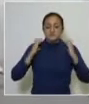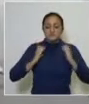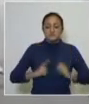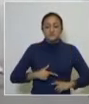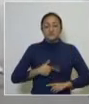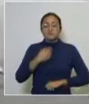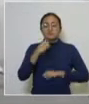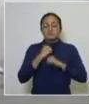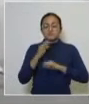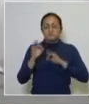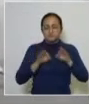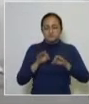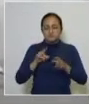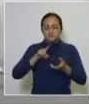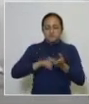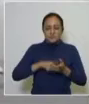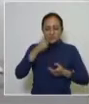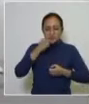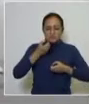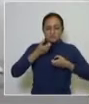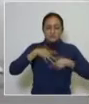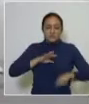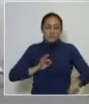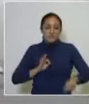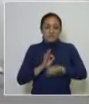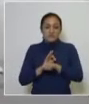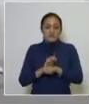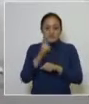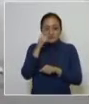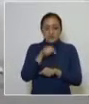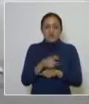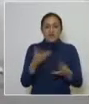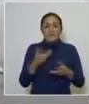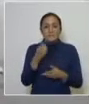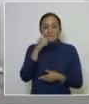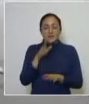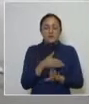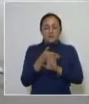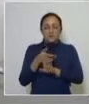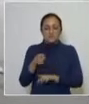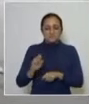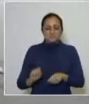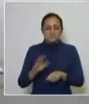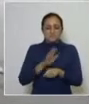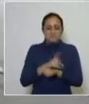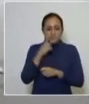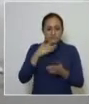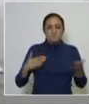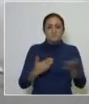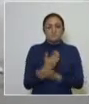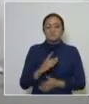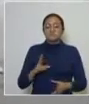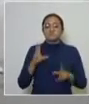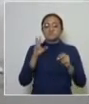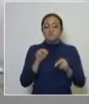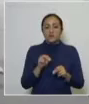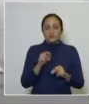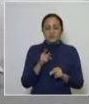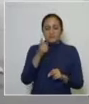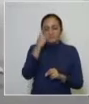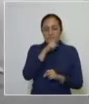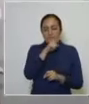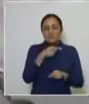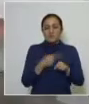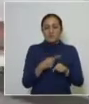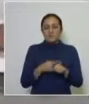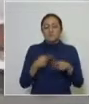inmune y hace la producción de anticuerpos específicos contra este virus e impide que el virus se acople a los receptores de las células